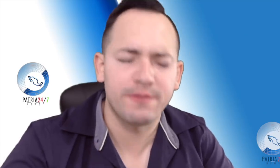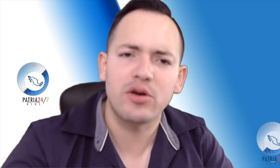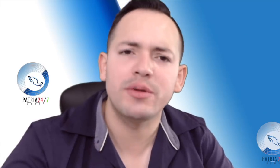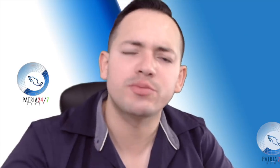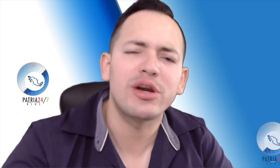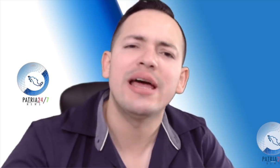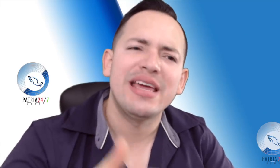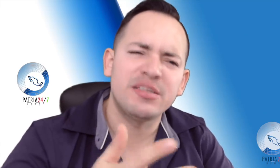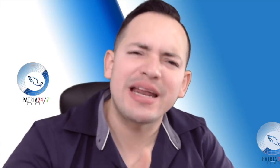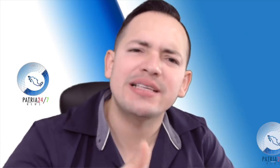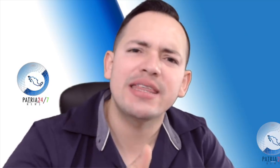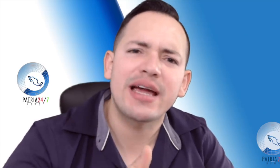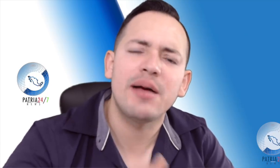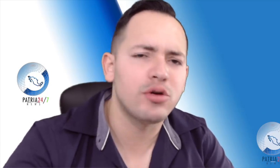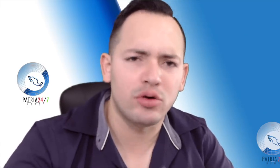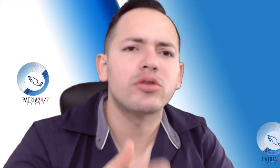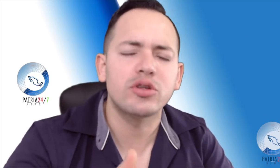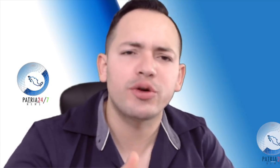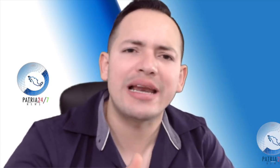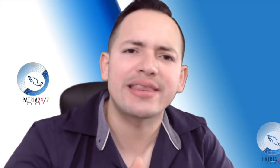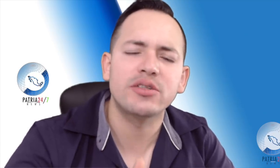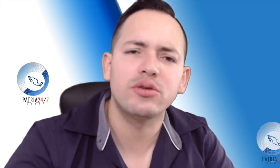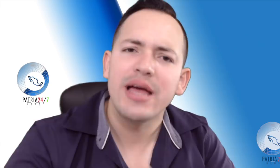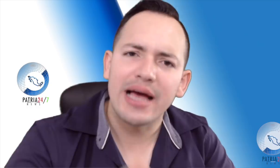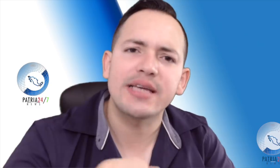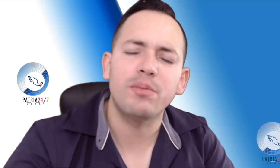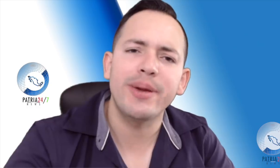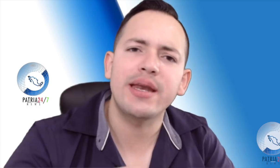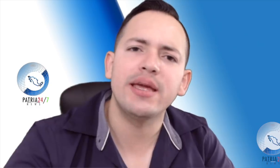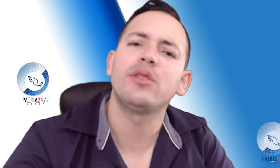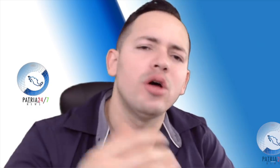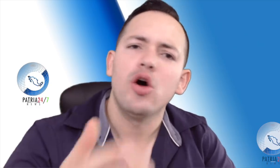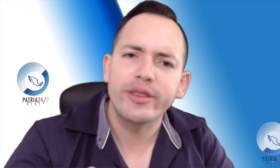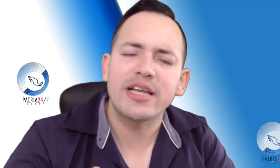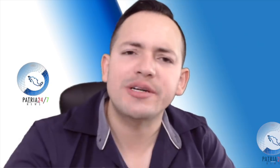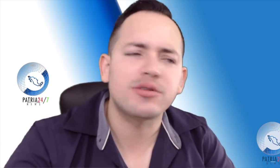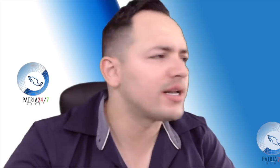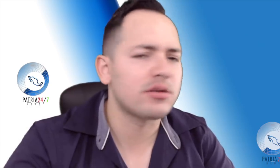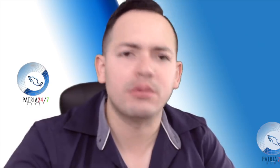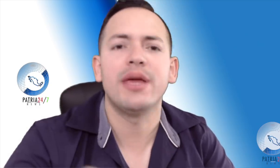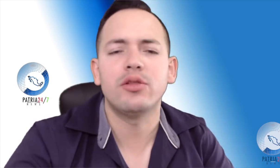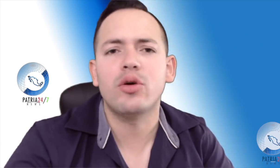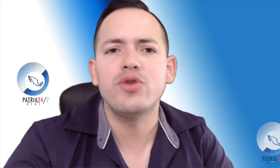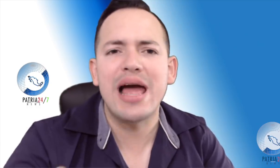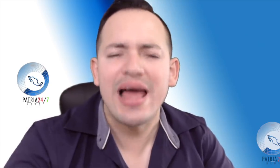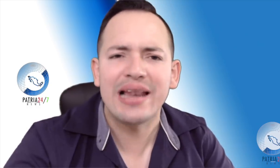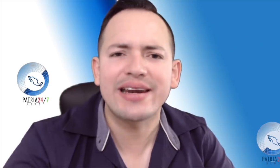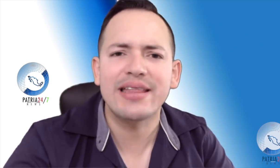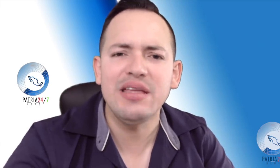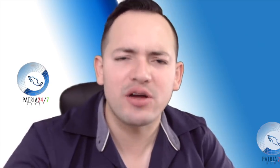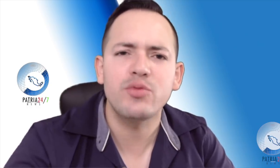muchos fenómenos, por la esperanza de cambio, otros por el hartazgo hacia con Peña Nieto, otras personas viendo como